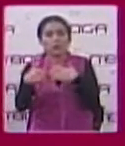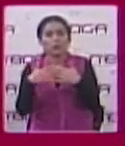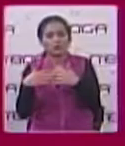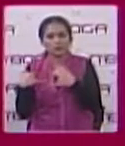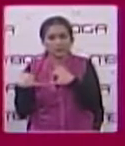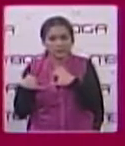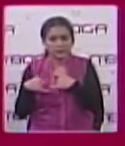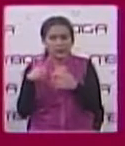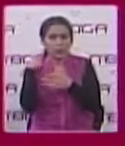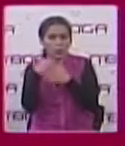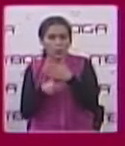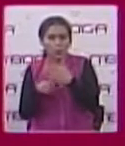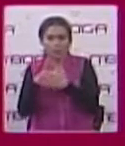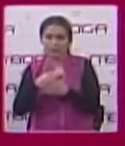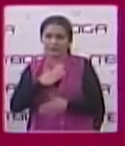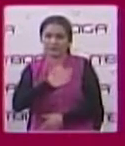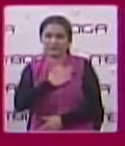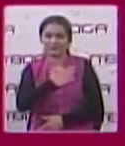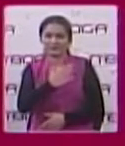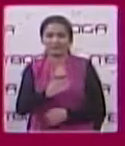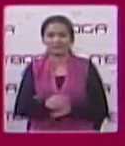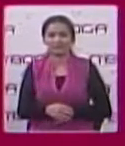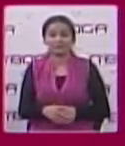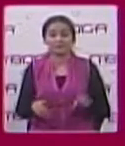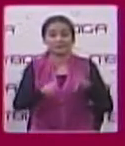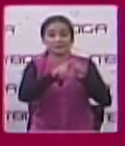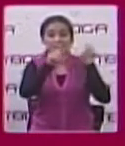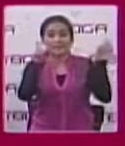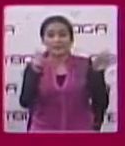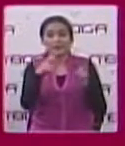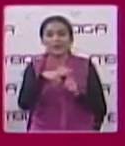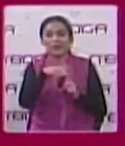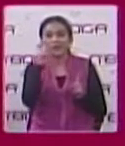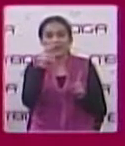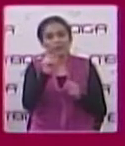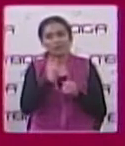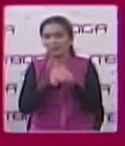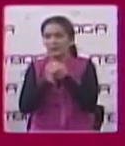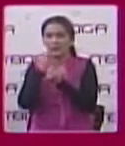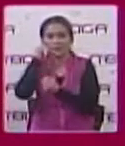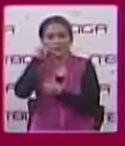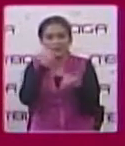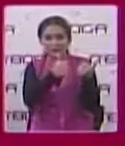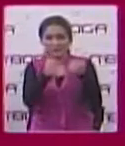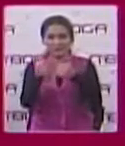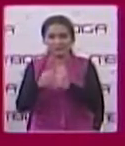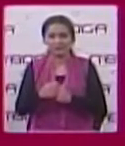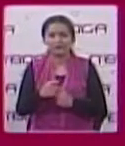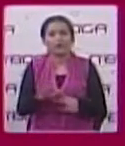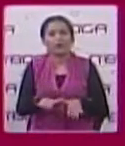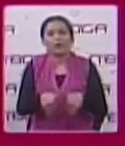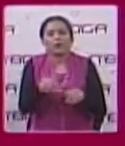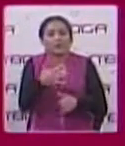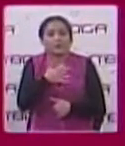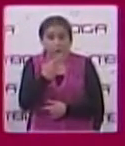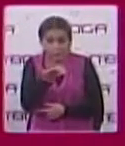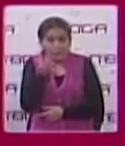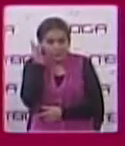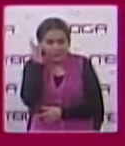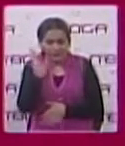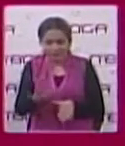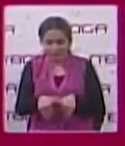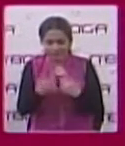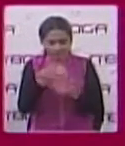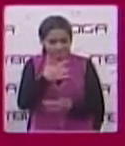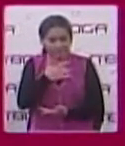realmente podemos tener esas posiciones. Y qué bueno que Coca-Cola apueste por las mujeres también. Sí. ¿Qué significa para usted ser mujer? Bueno, creo que